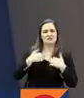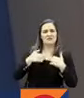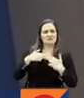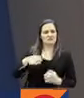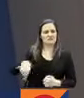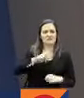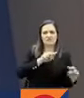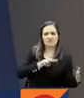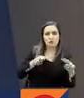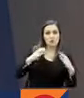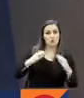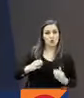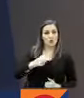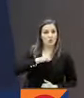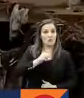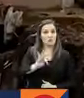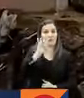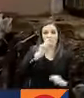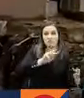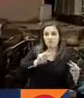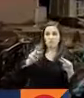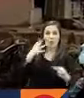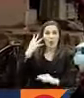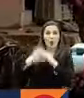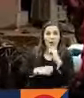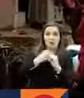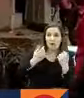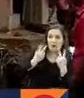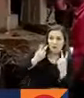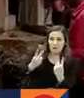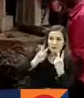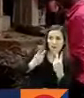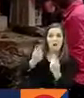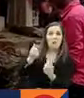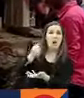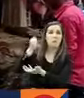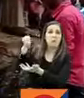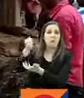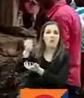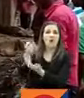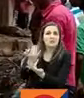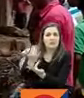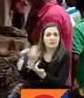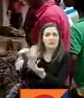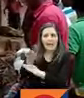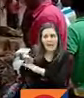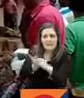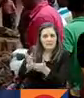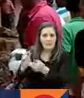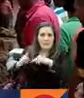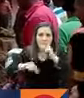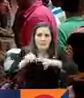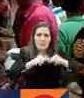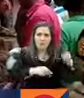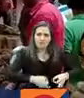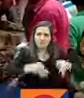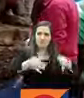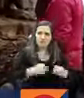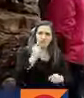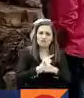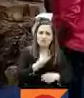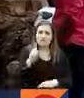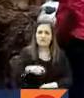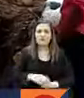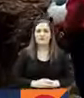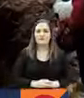veeduría ciudadana hace 4 años que viene exigiendo la participación ciudadana efectiva. La reconstrucción